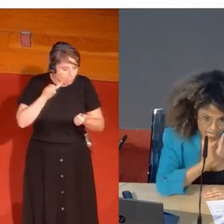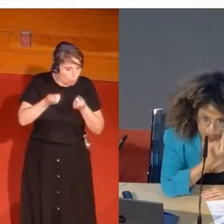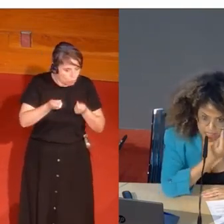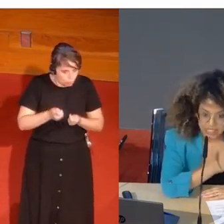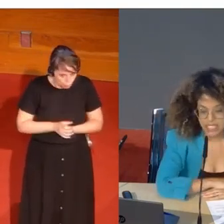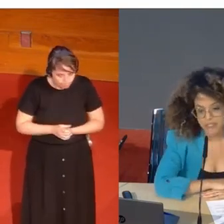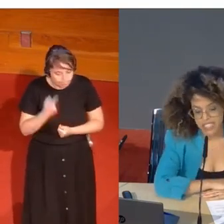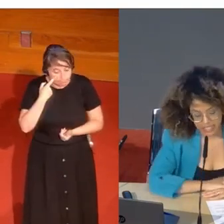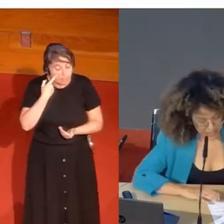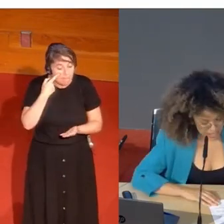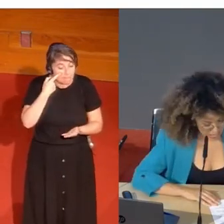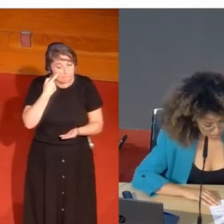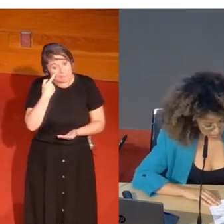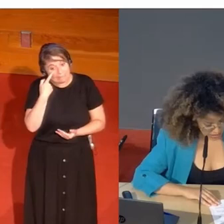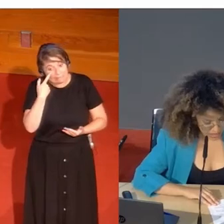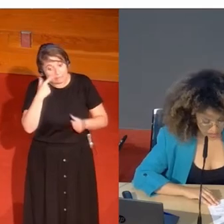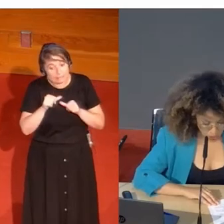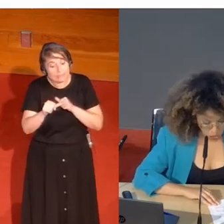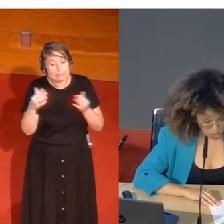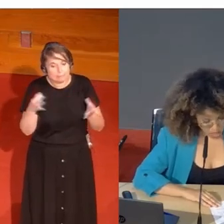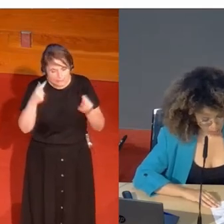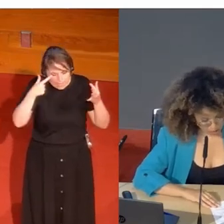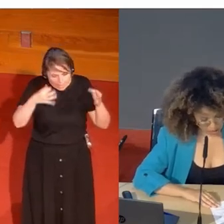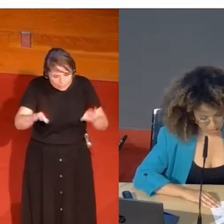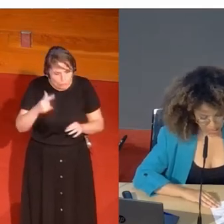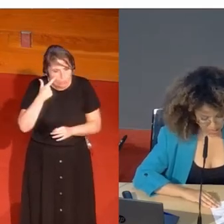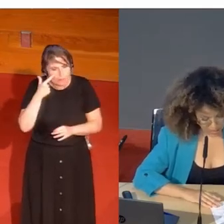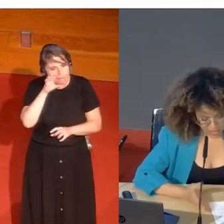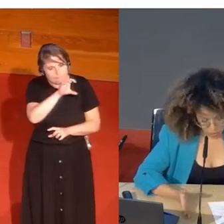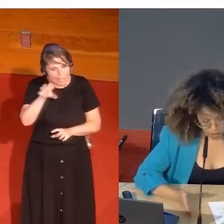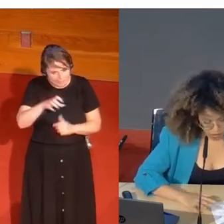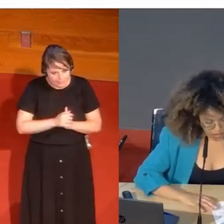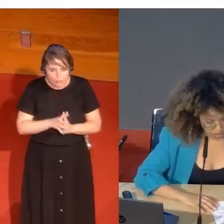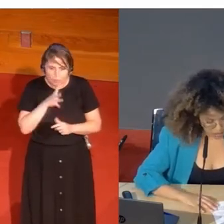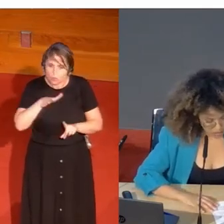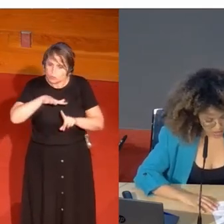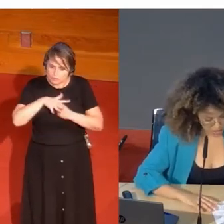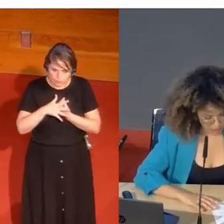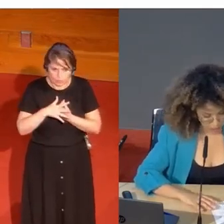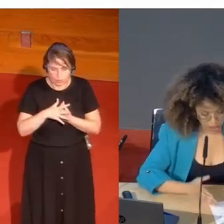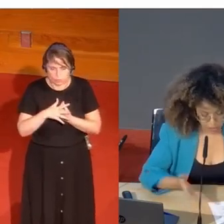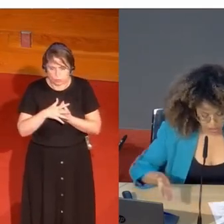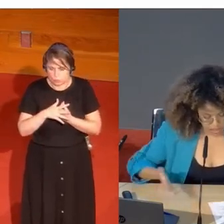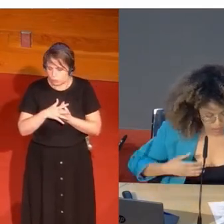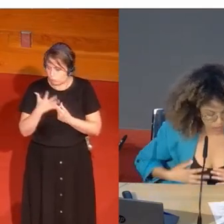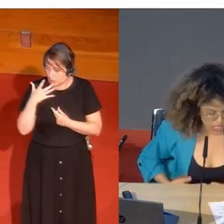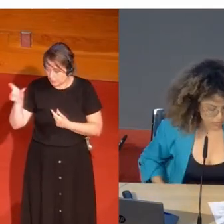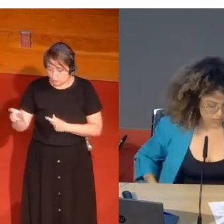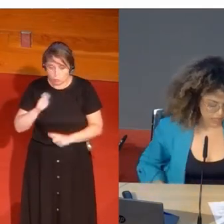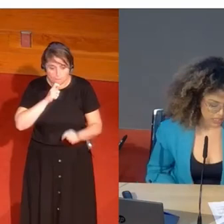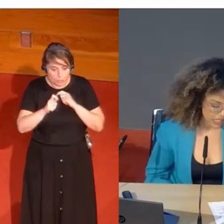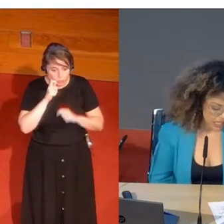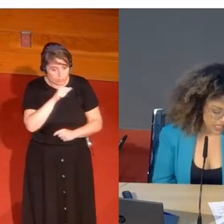que hay que estar pendiente y vigilantes y y atentos porque cada la situación desgraciadamente de por ejemplo de este